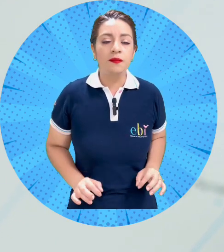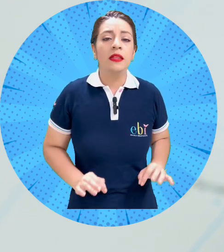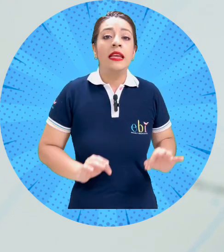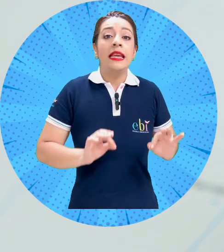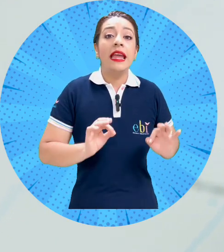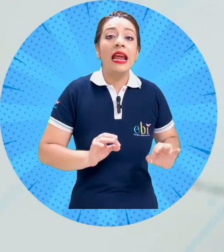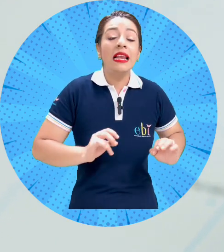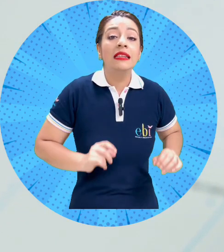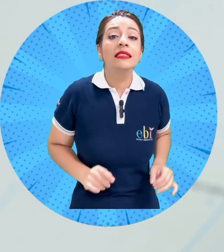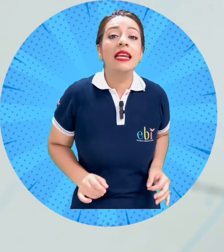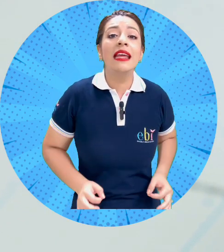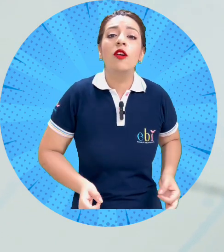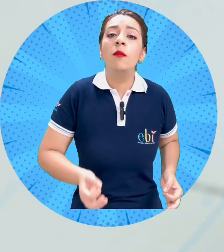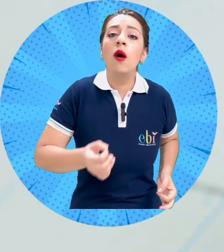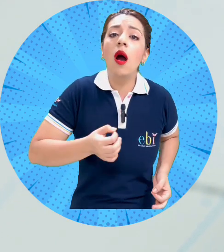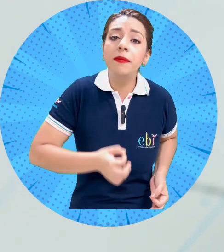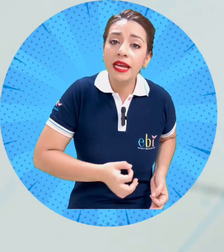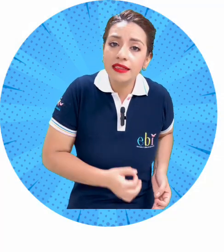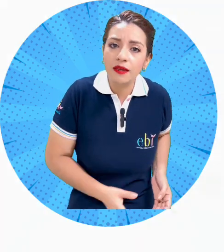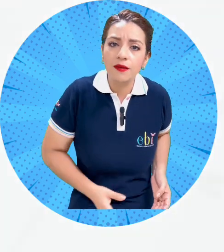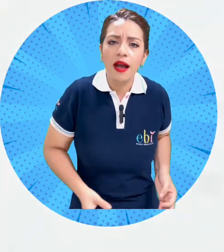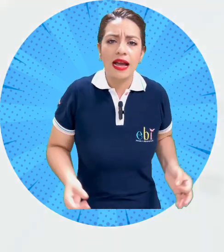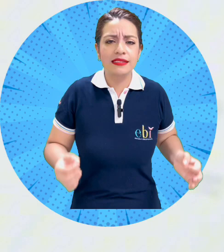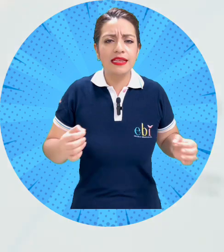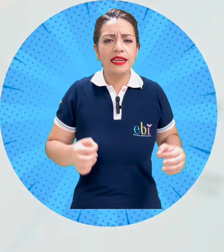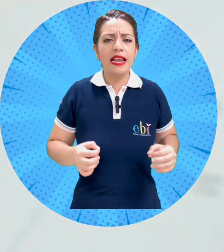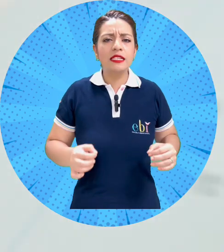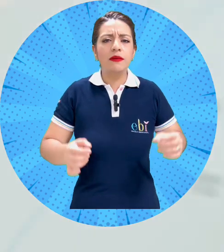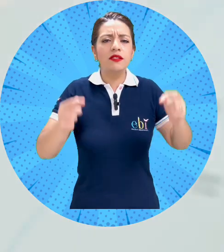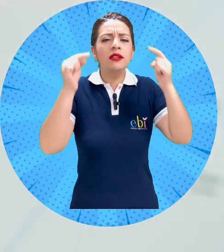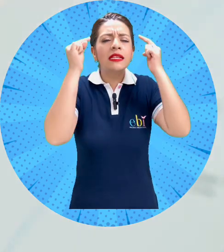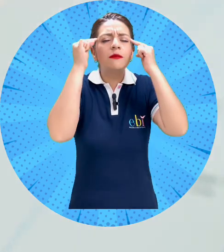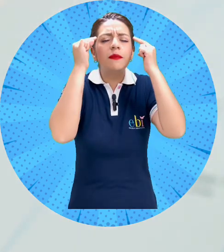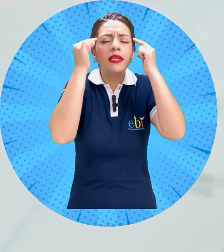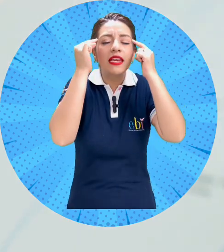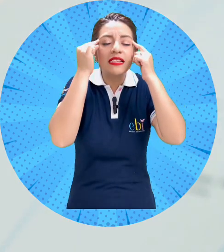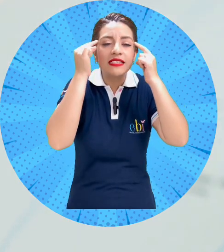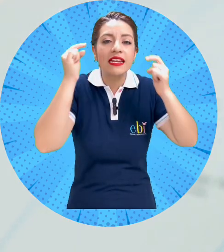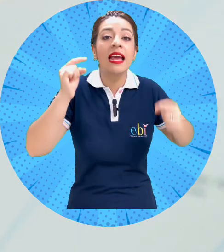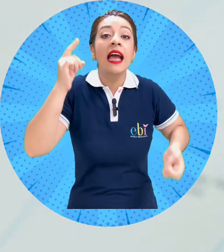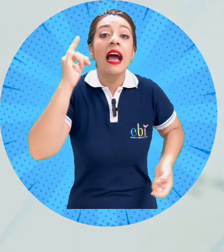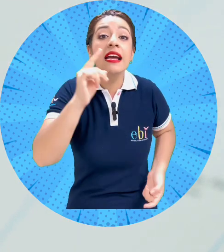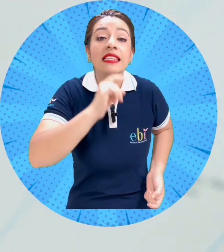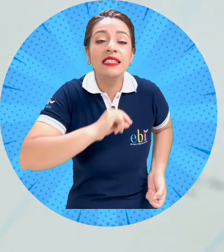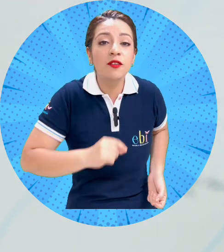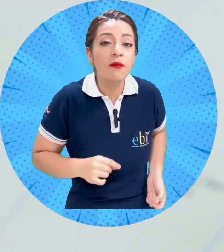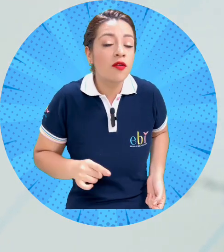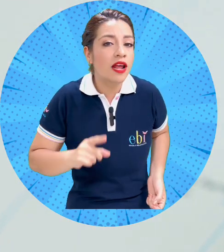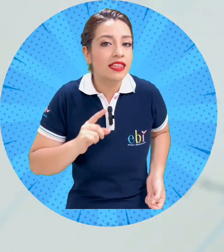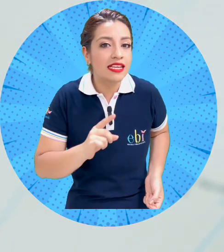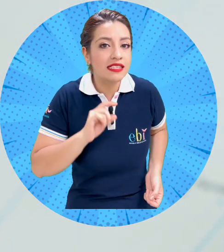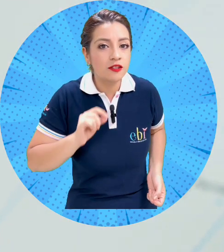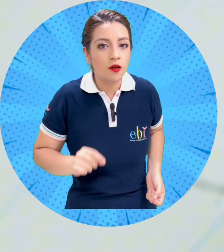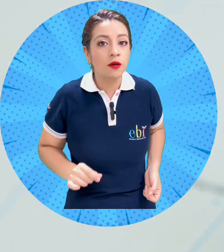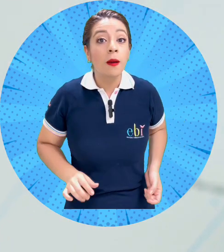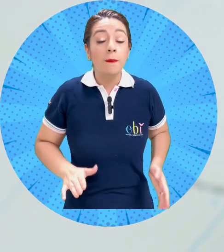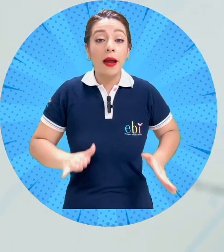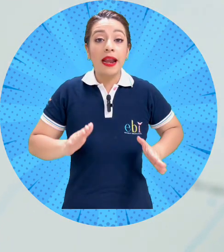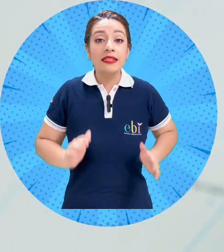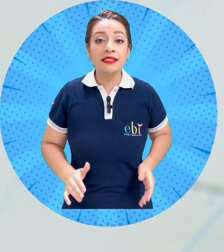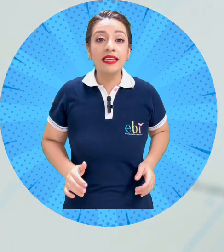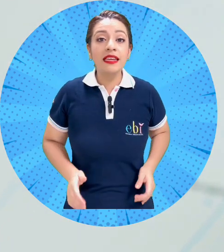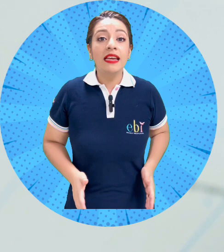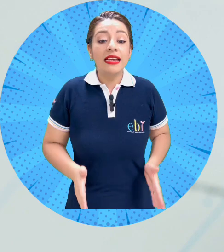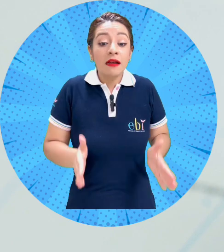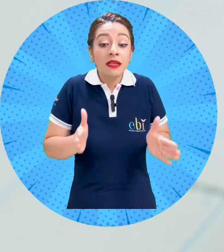contrario. Él tiene como objetivo hacer que las personas piensen antes de tomar una decisión